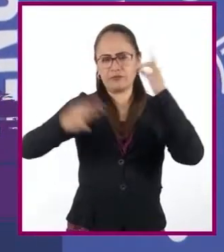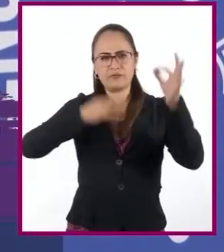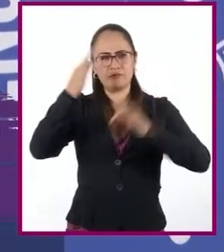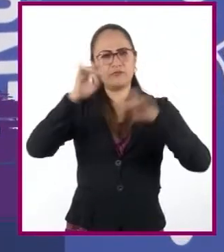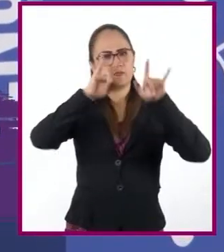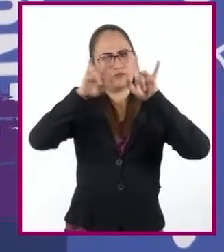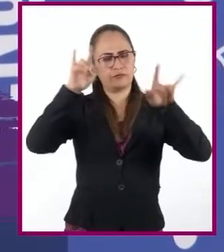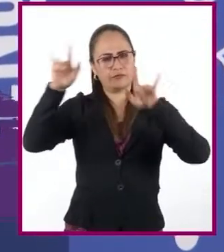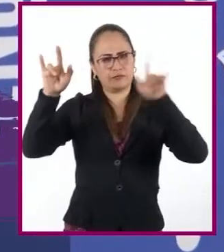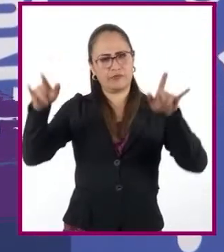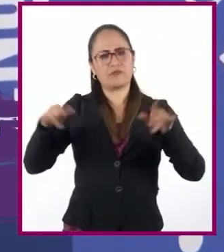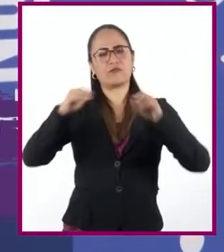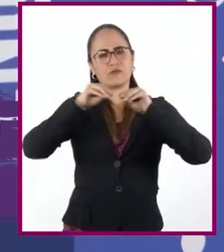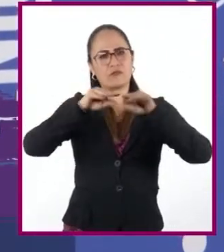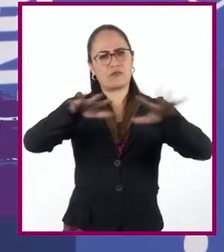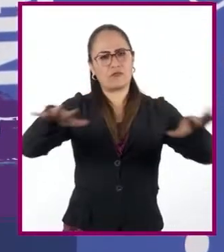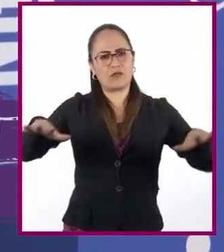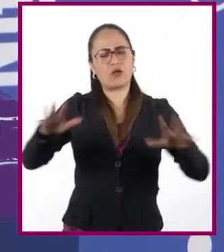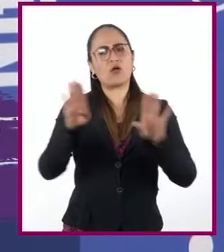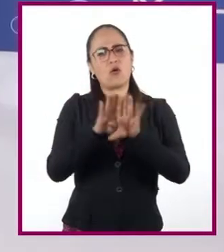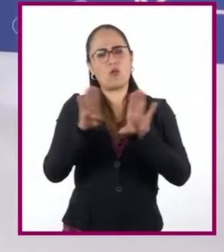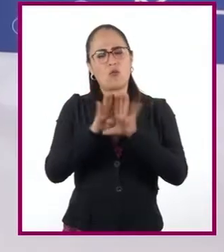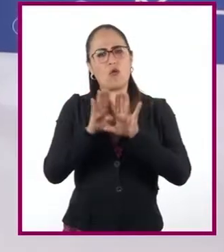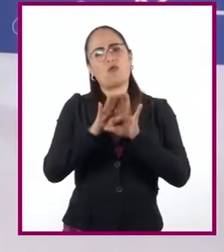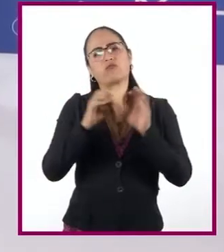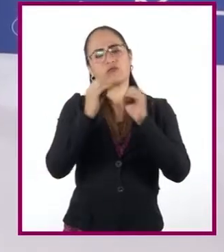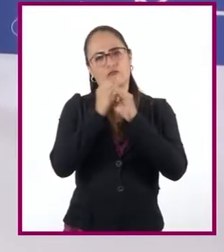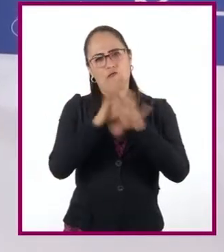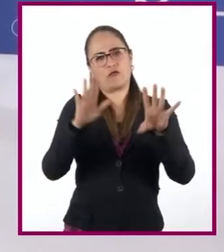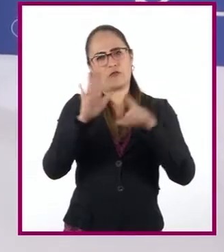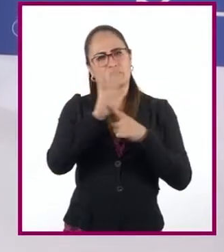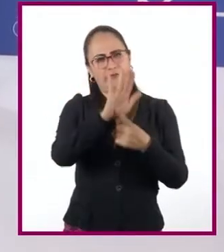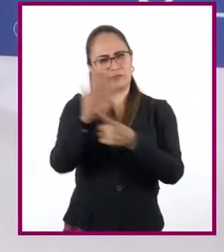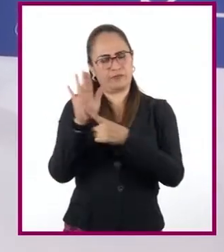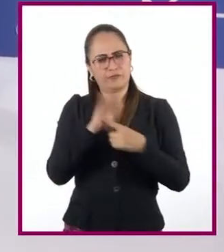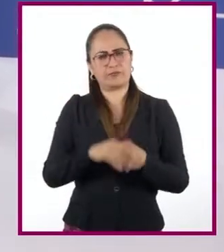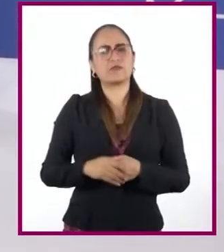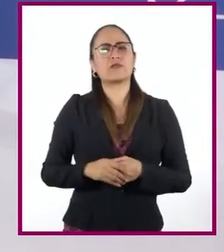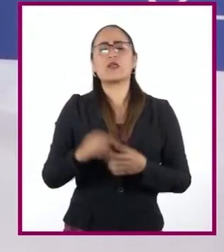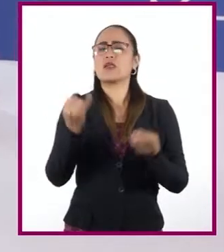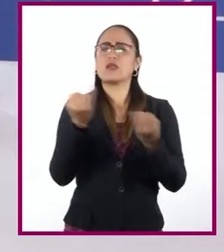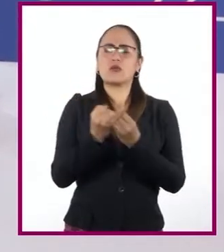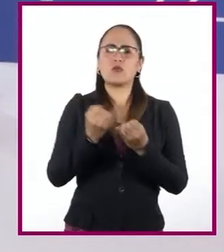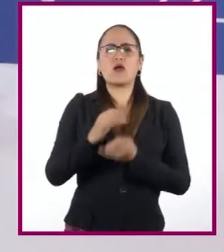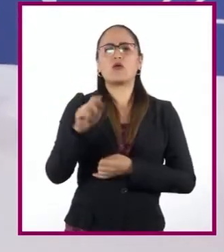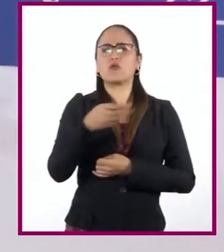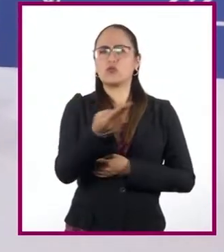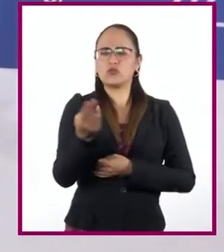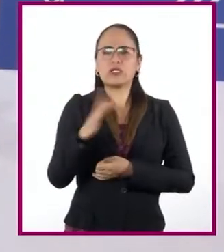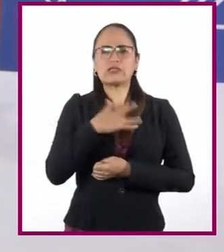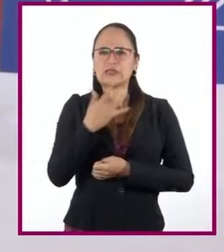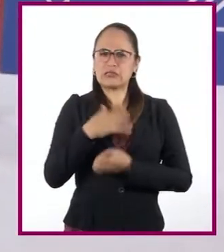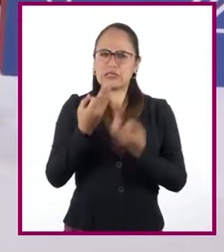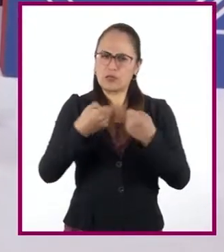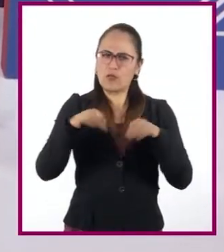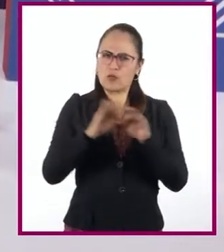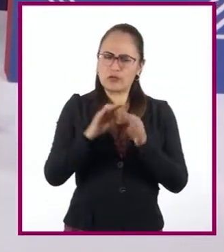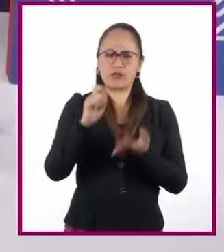publicitarios en la sociedad mediante un texto. Procuren tomar notas de lo que consideren más